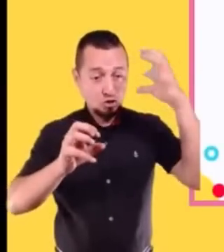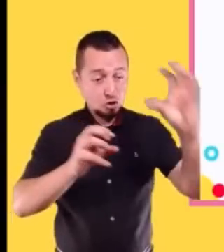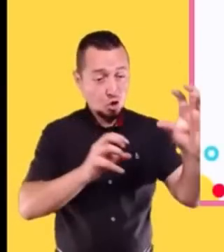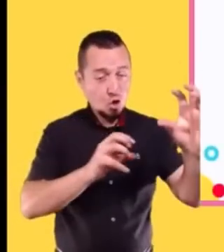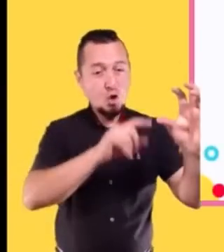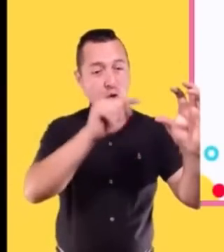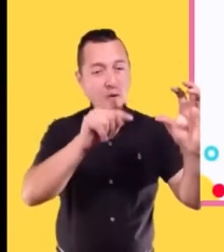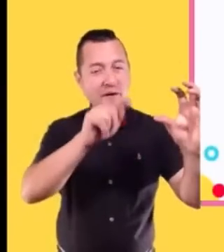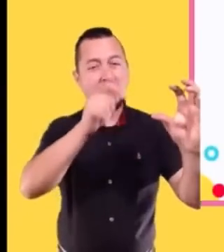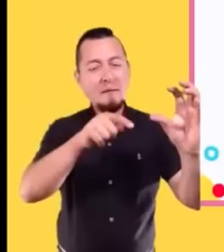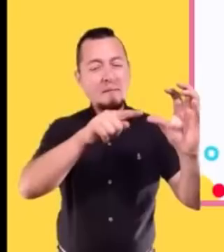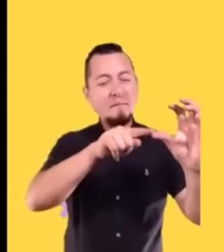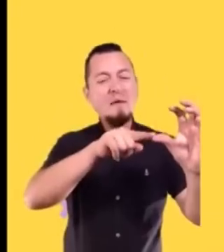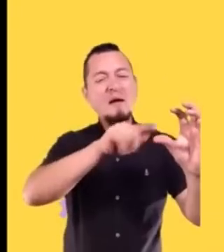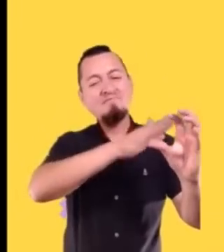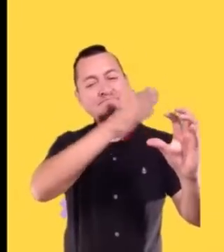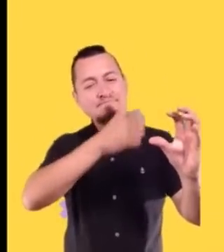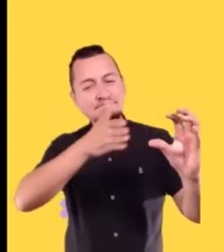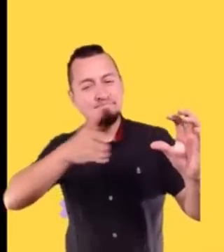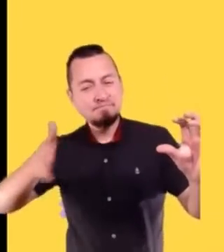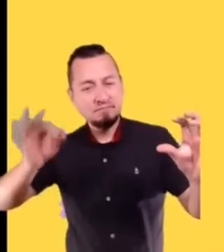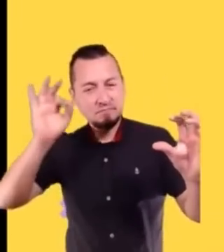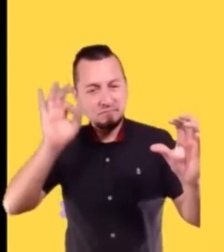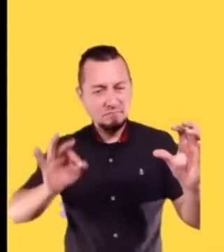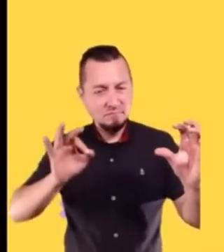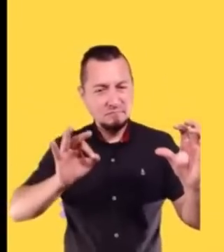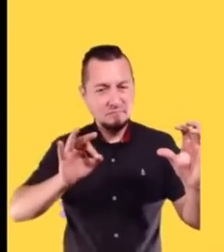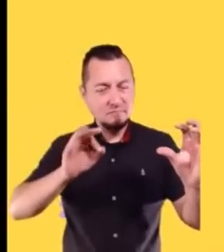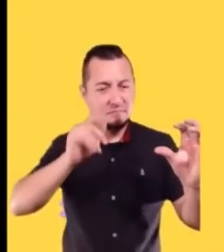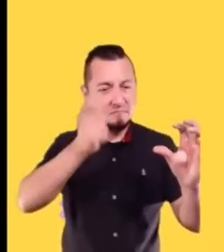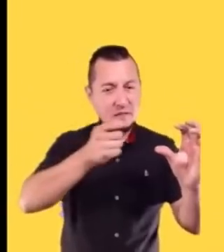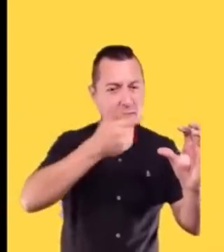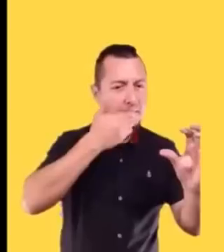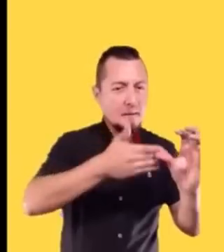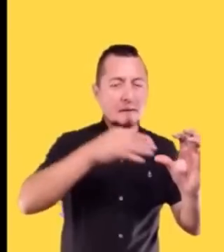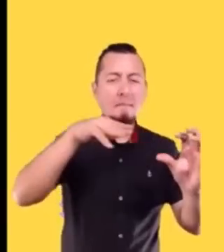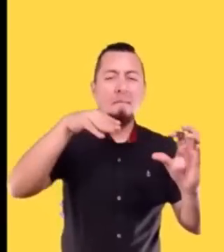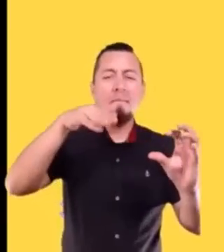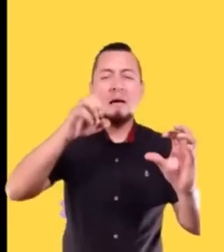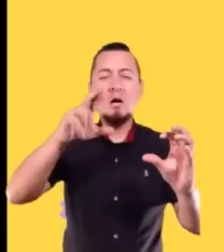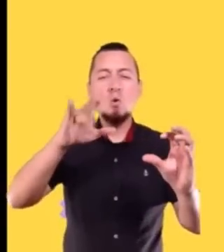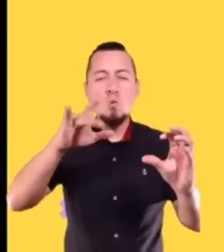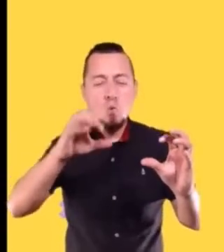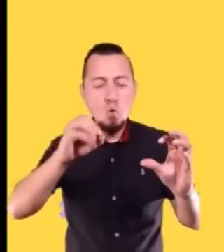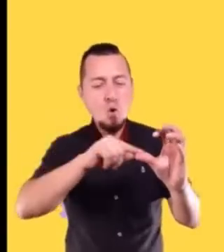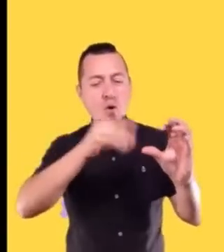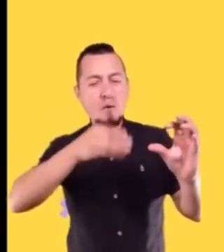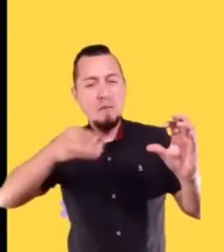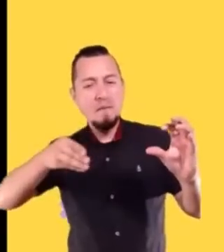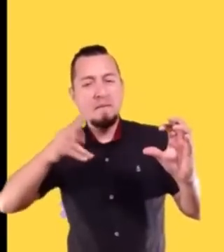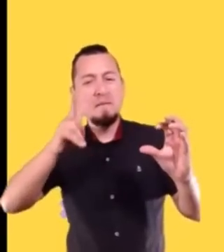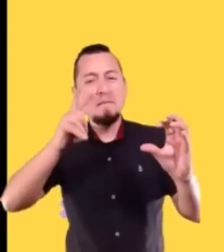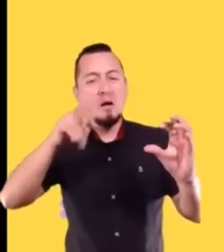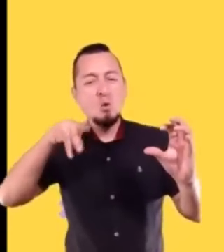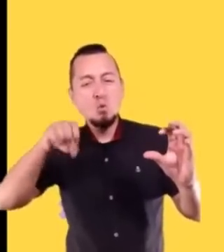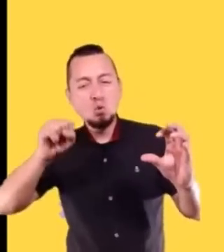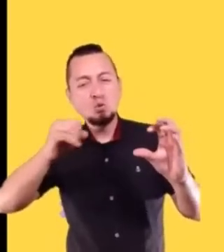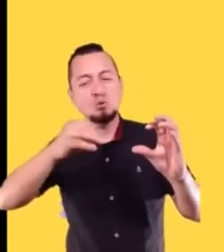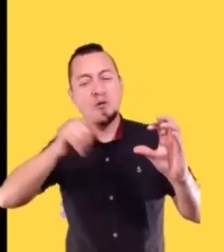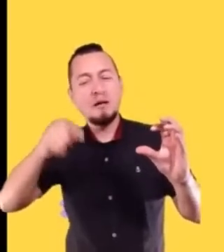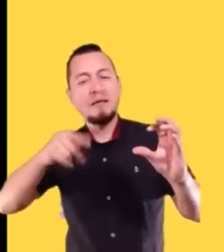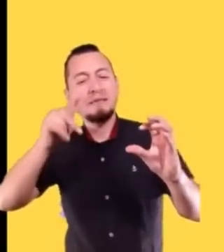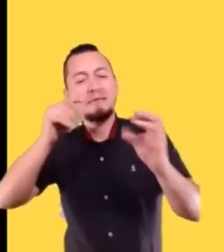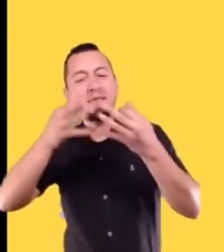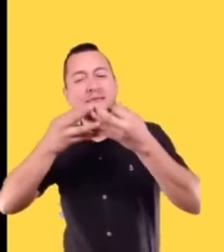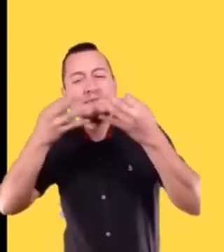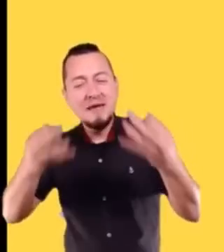es una infografía que se publica para el tema de comunicación, es decir, podrían argumentarse que no tiene una relación científica,